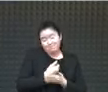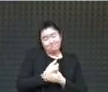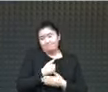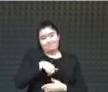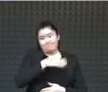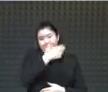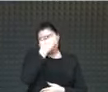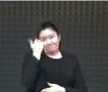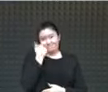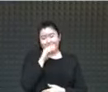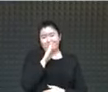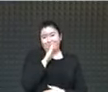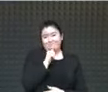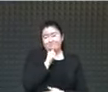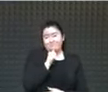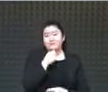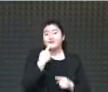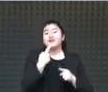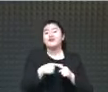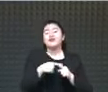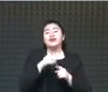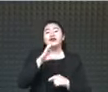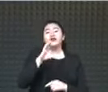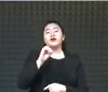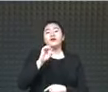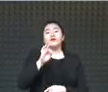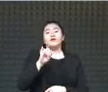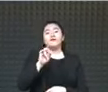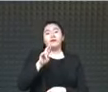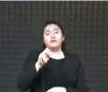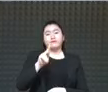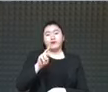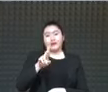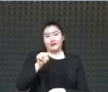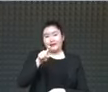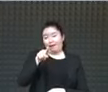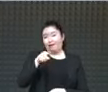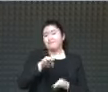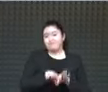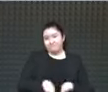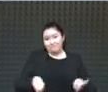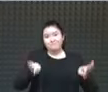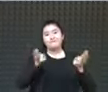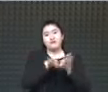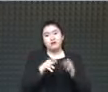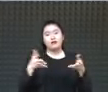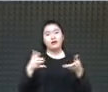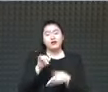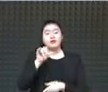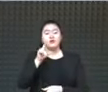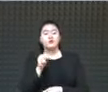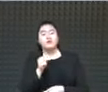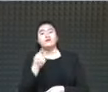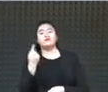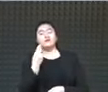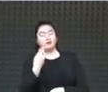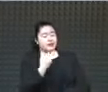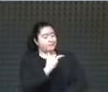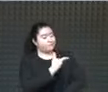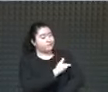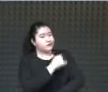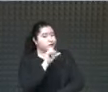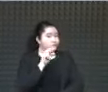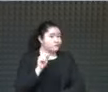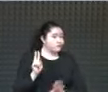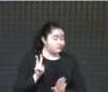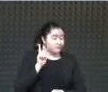de científicos quien tiene que definir pues si se requiere una segunda dosis o no. Lo estarán analizando y si